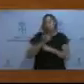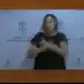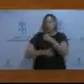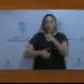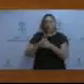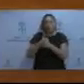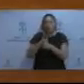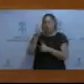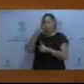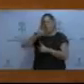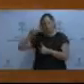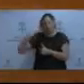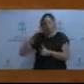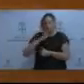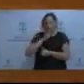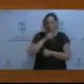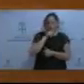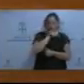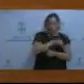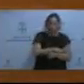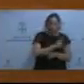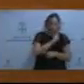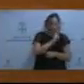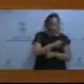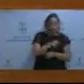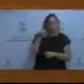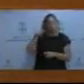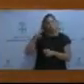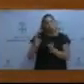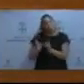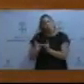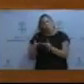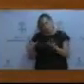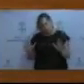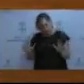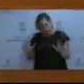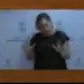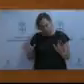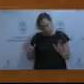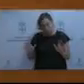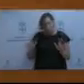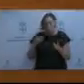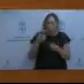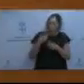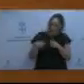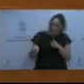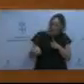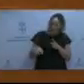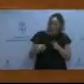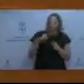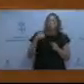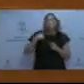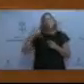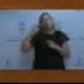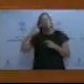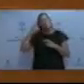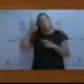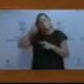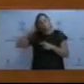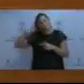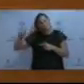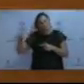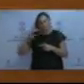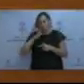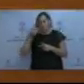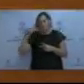socialista y yo soy liberal, seguramente ahí está la clave. Y como a no le gusta, yo voy a seguir señalando a los individuos porque son los beneficiarios del